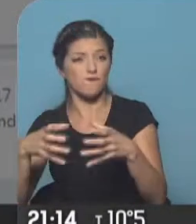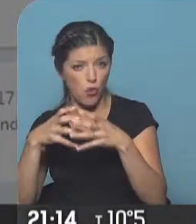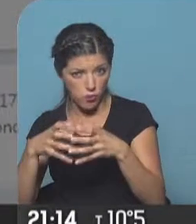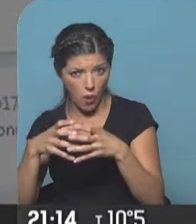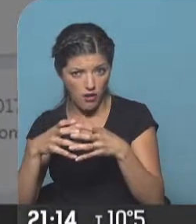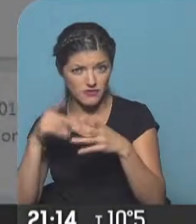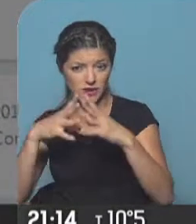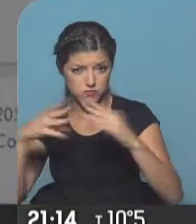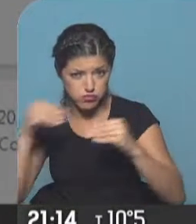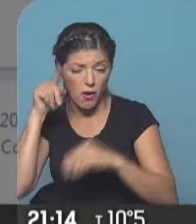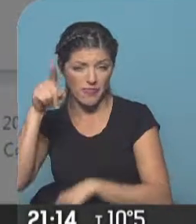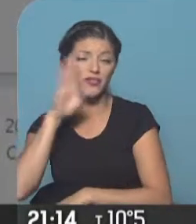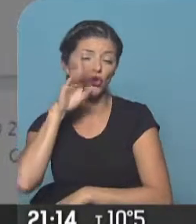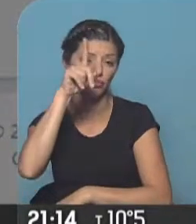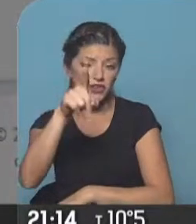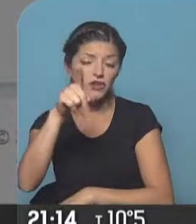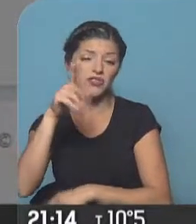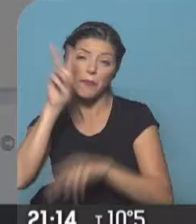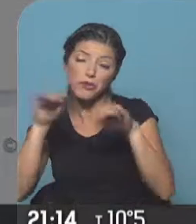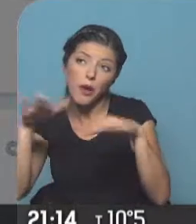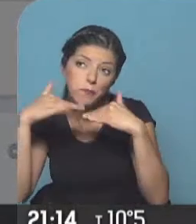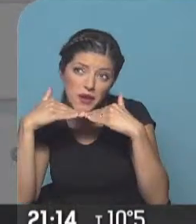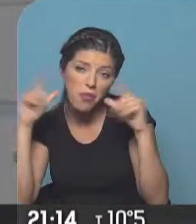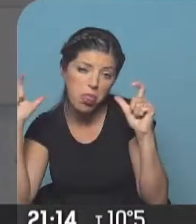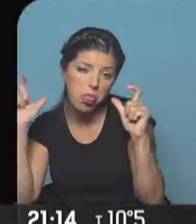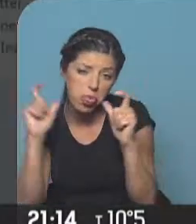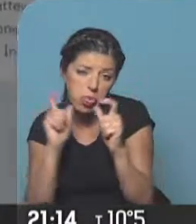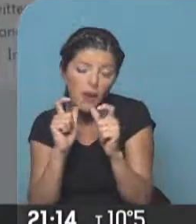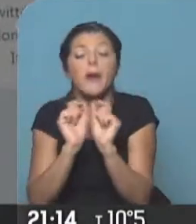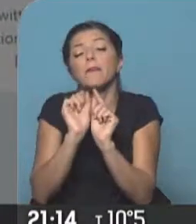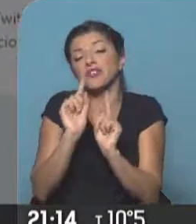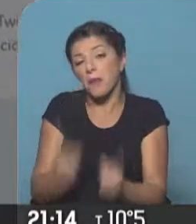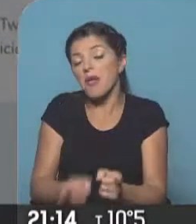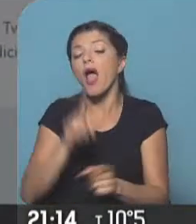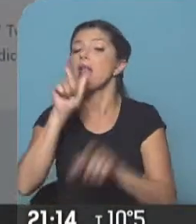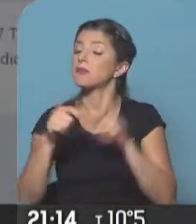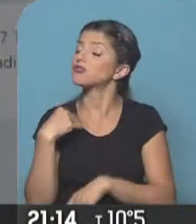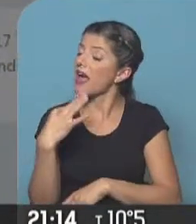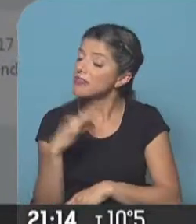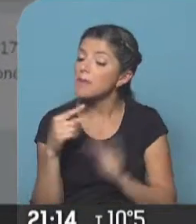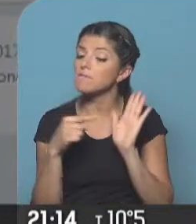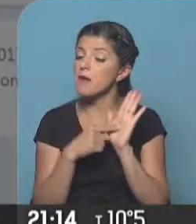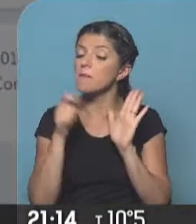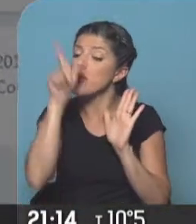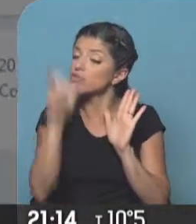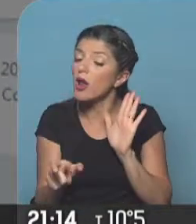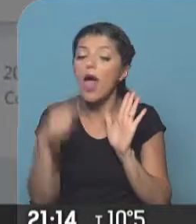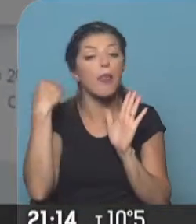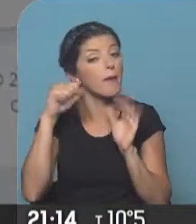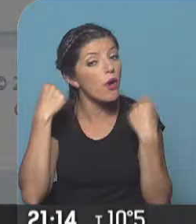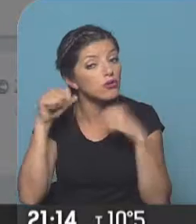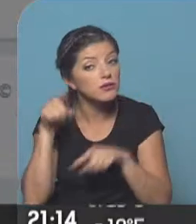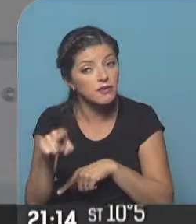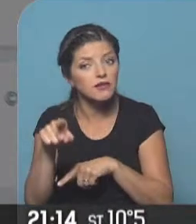que también la gente debería resistir y rechazar cuando los deportistas apoyan